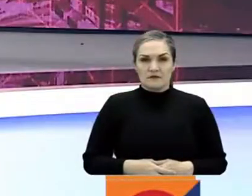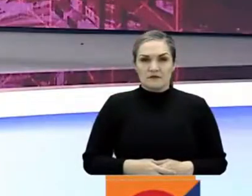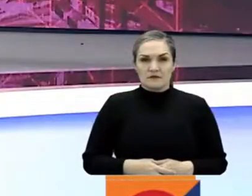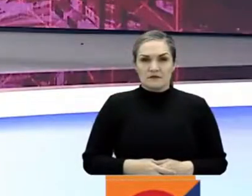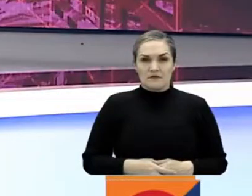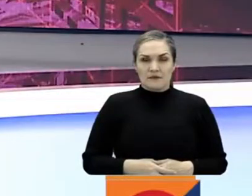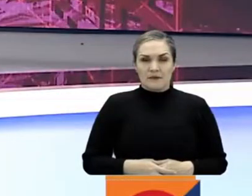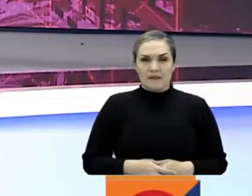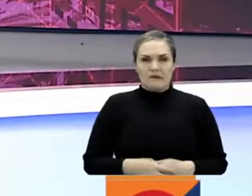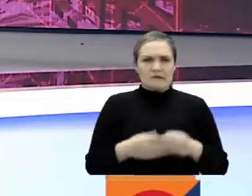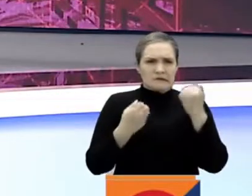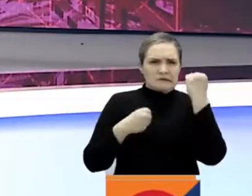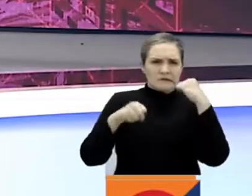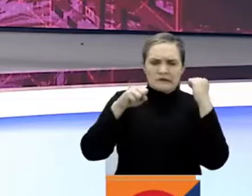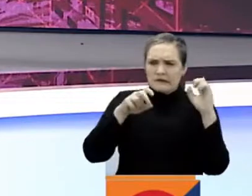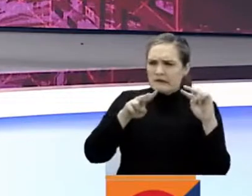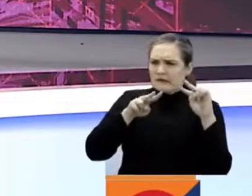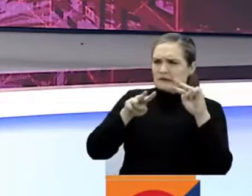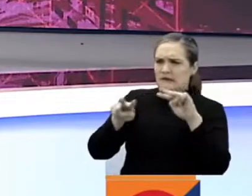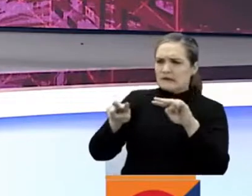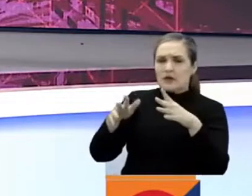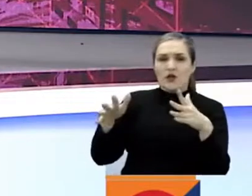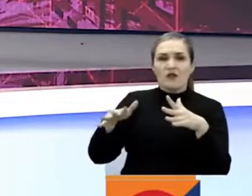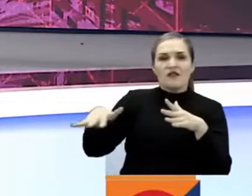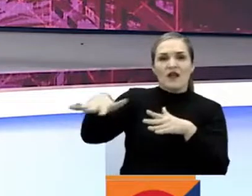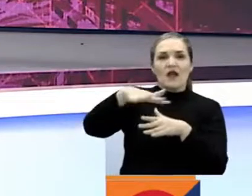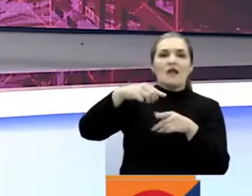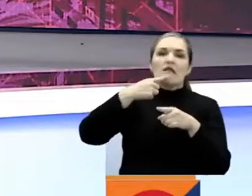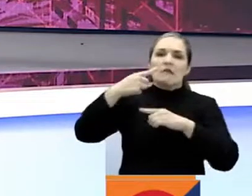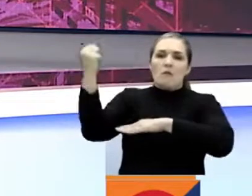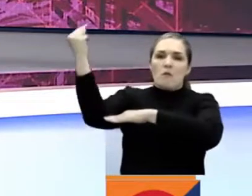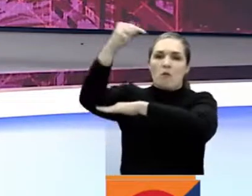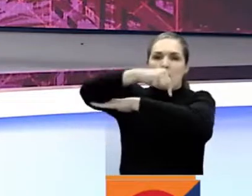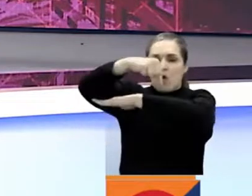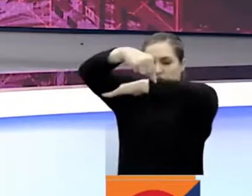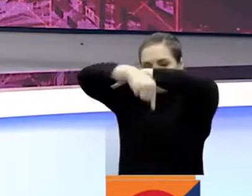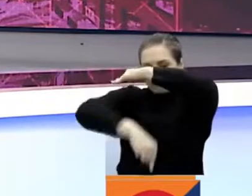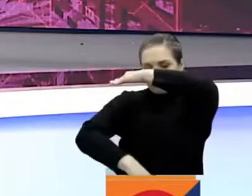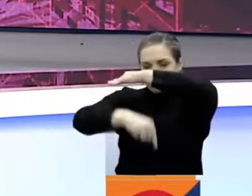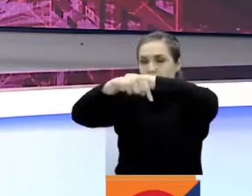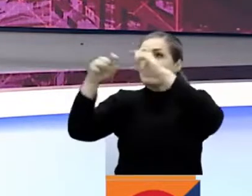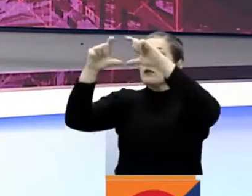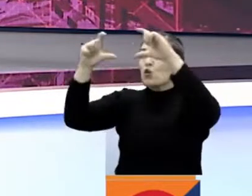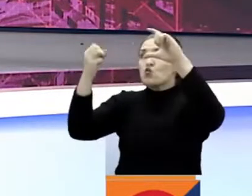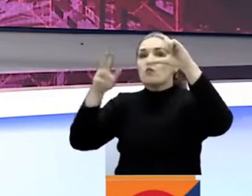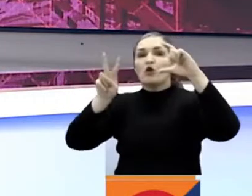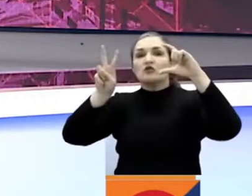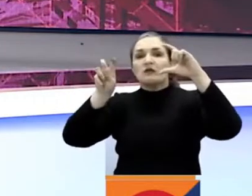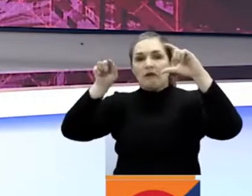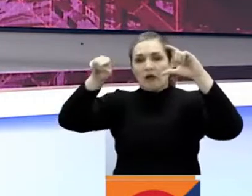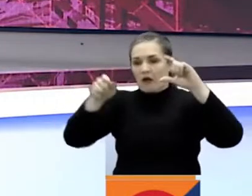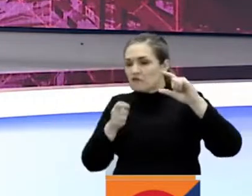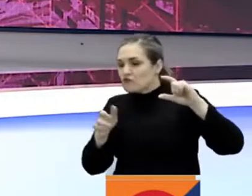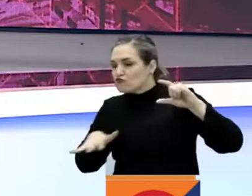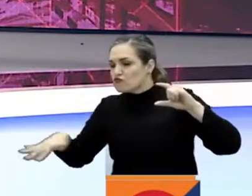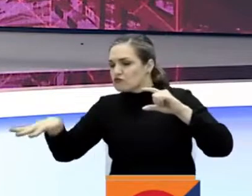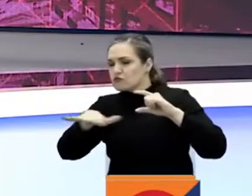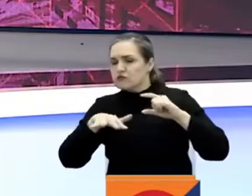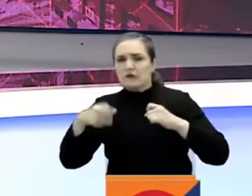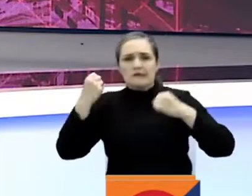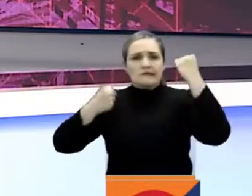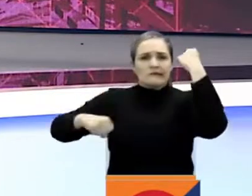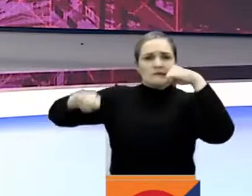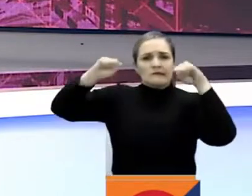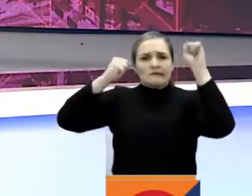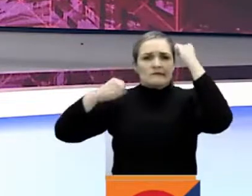Hay consternación en el sector Pozo 7 de Barrancabermeja y angustia en las familias de los 2 desaparecidos que dejó la explosión del depósito